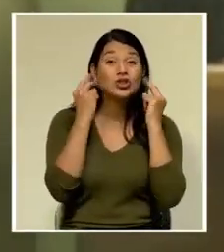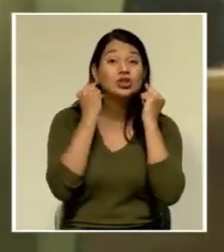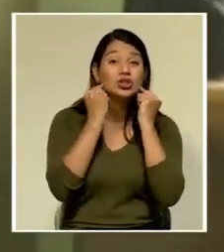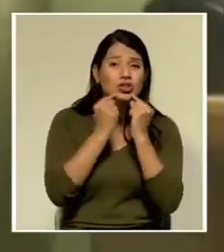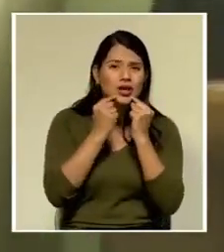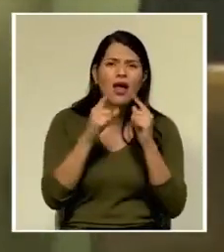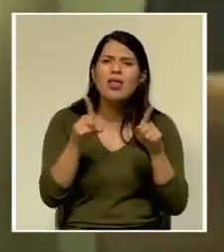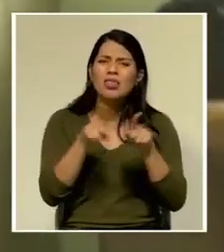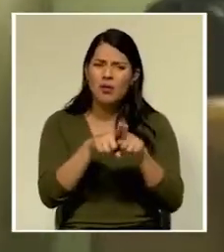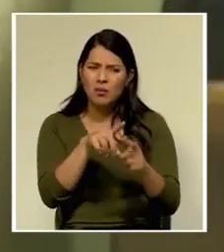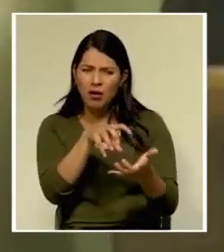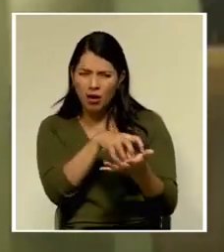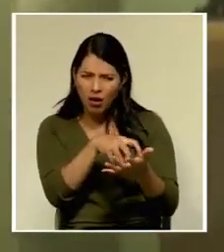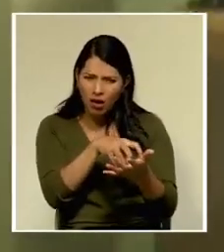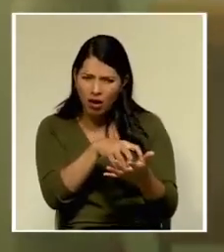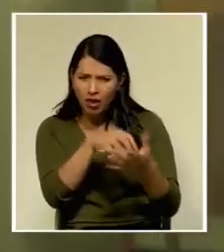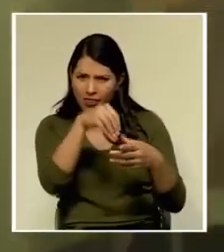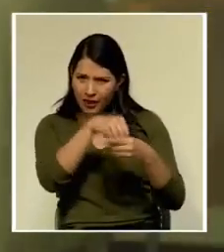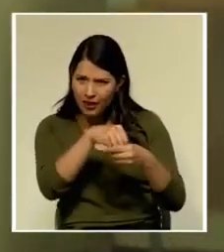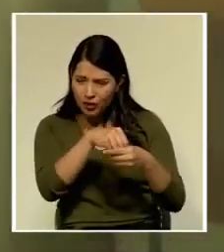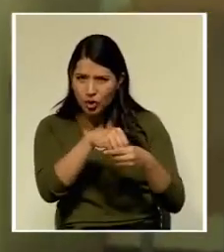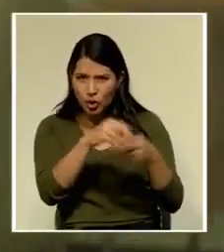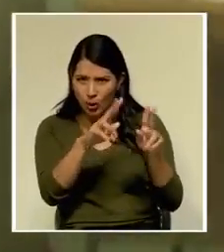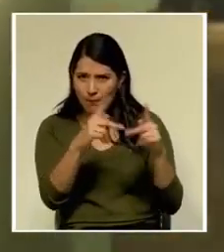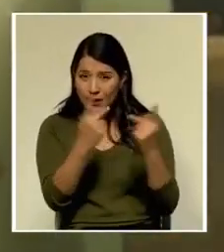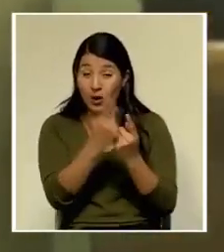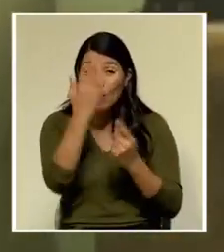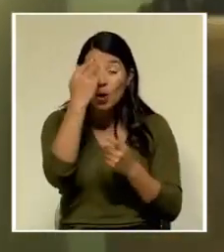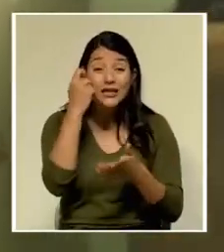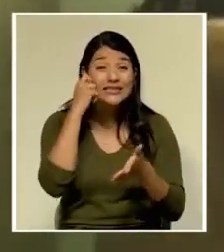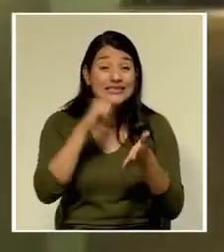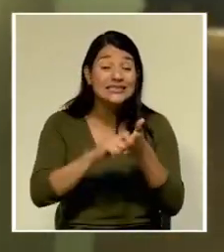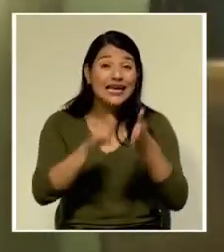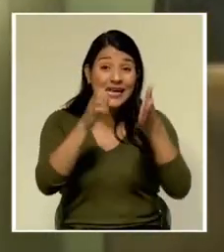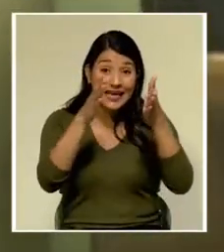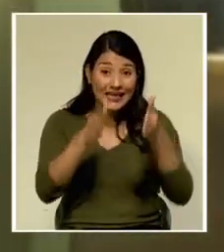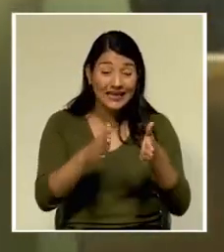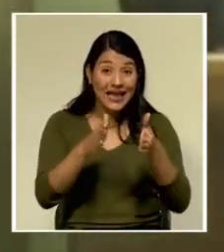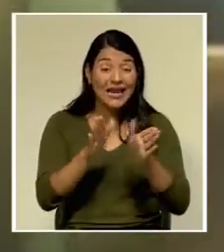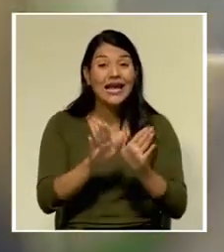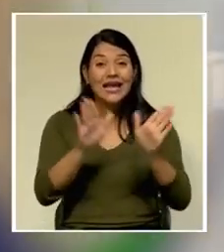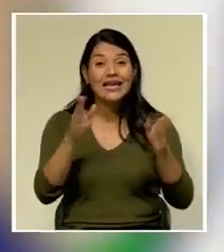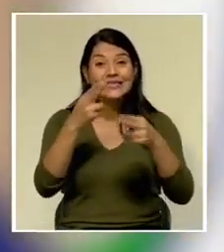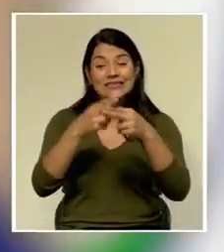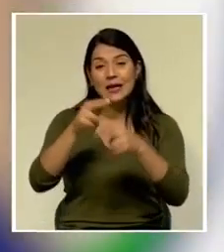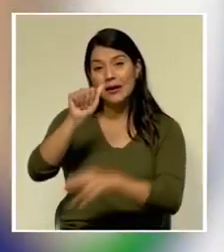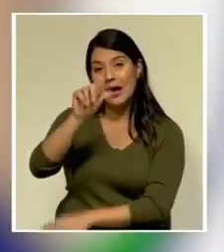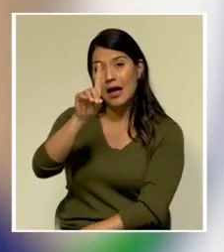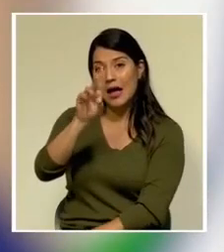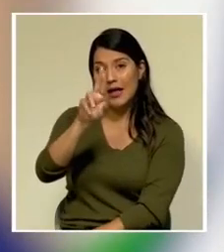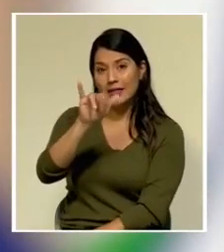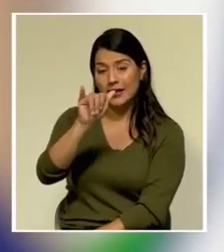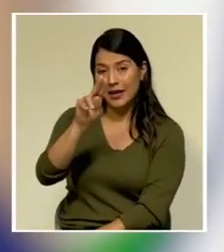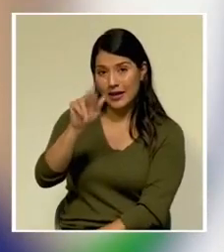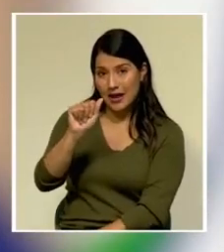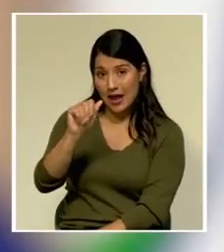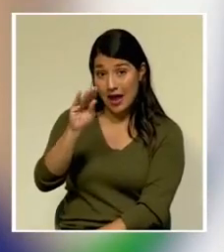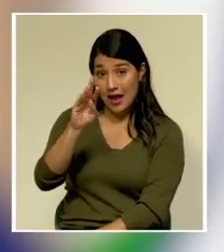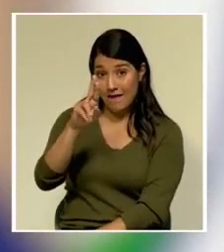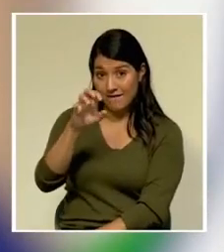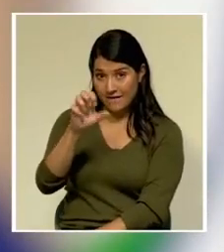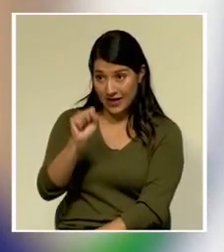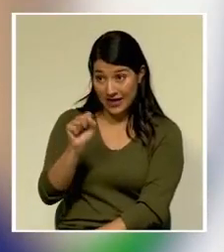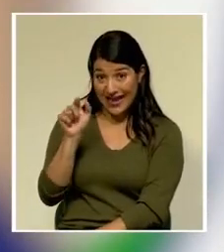al interno del partido, ya que la secretaria general del partido, Adriana Brenes Castillo, presentó